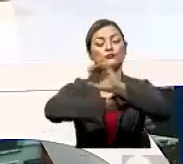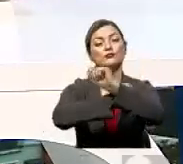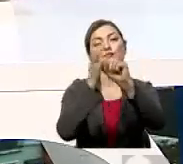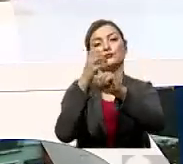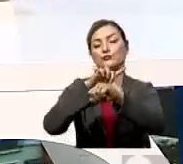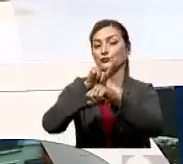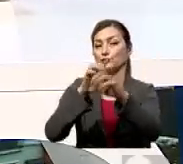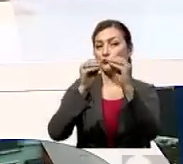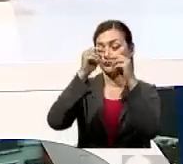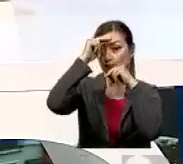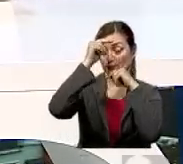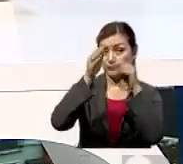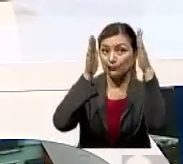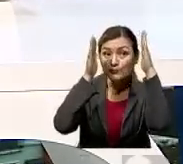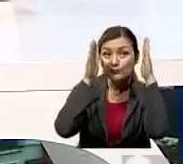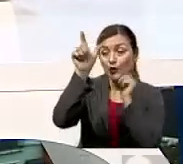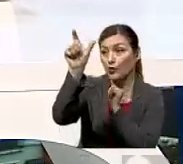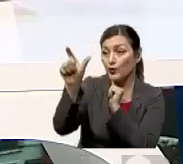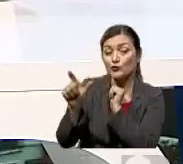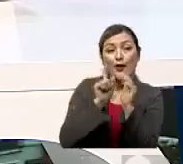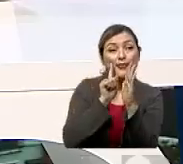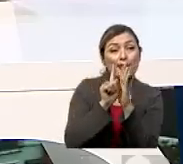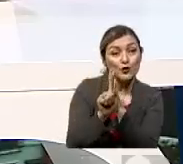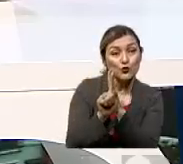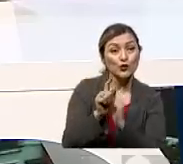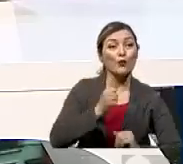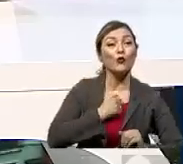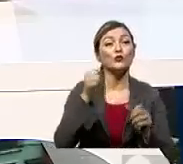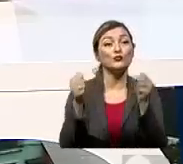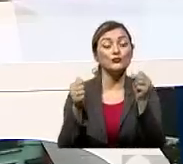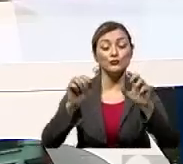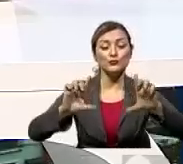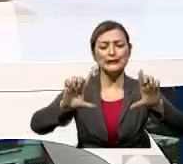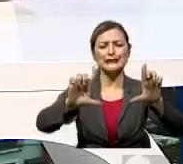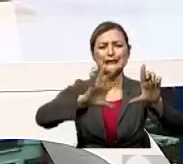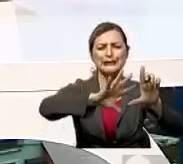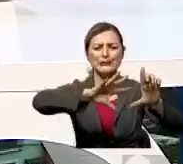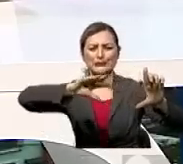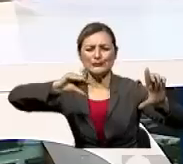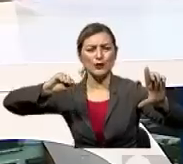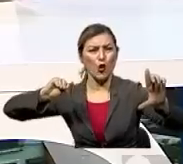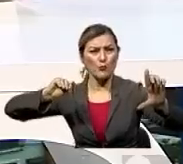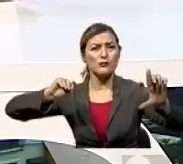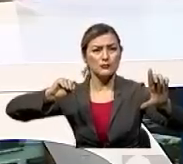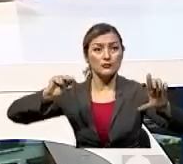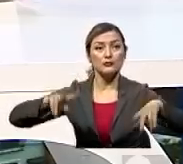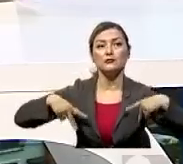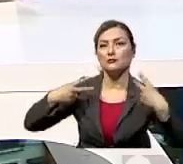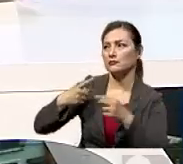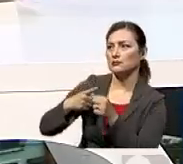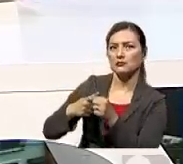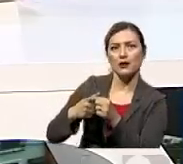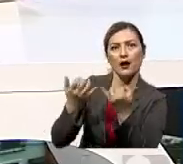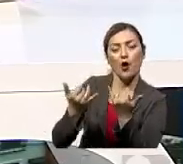para ustedes. Escuchen esto. Un ciudadano denuncia que la placa de su vehículo fue clonada. Él vive en Quito y ha recibido